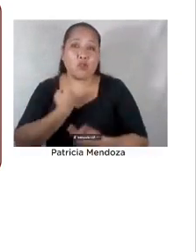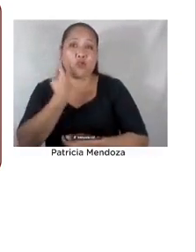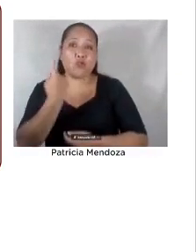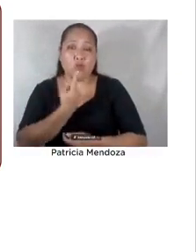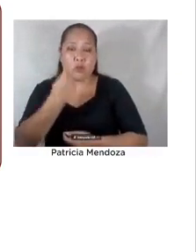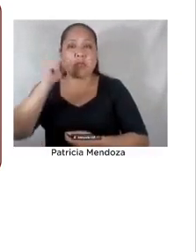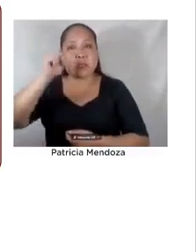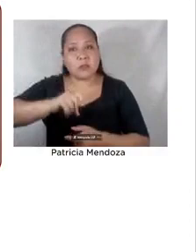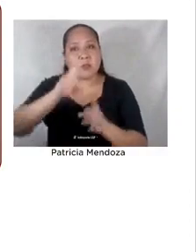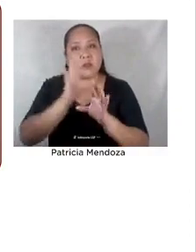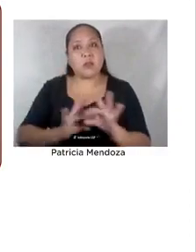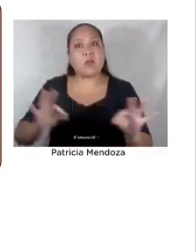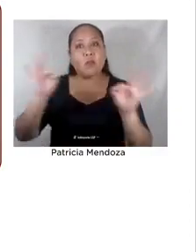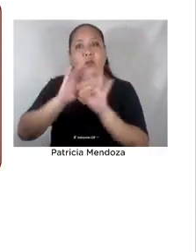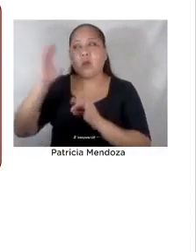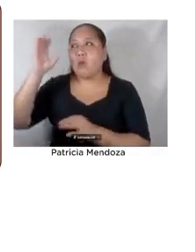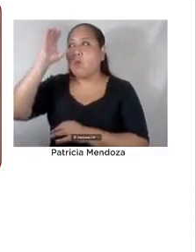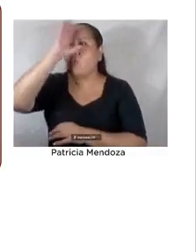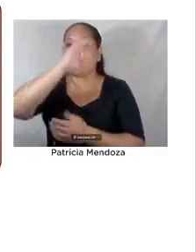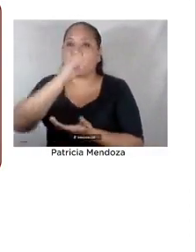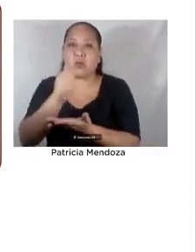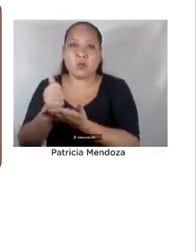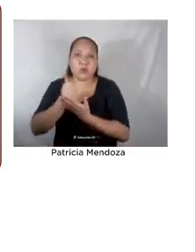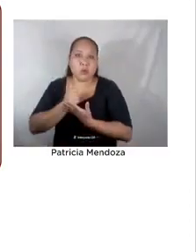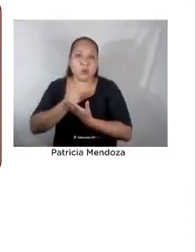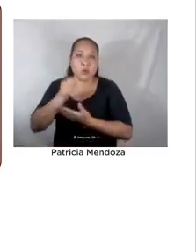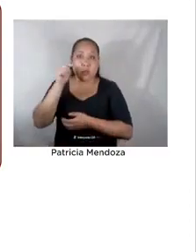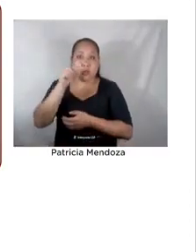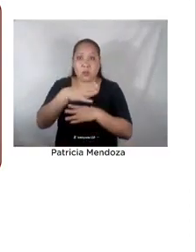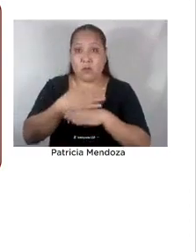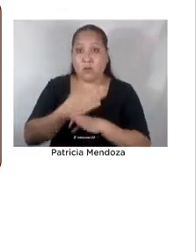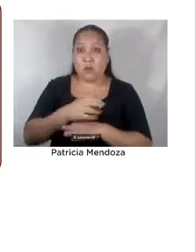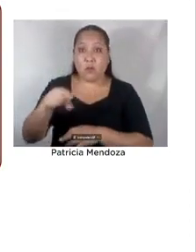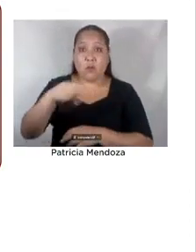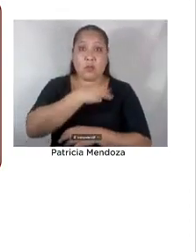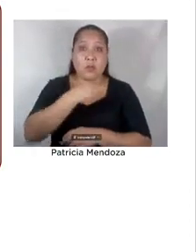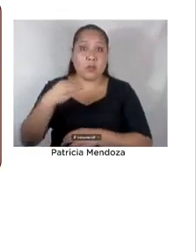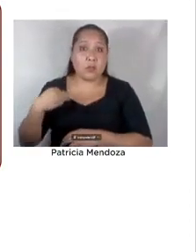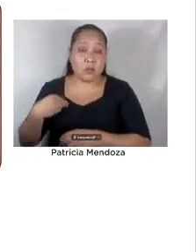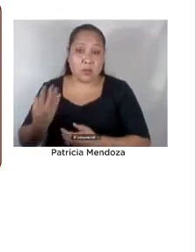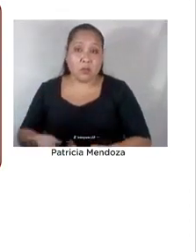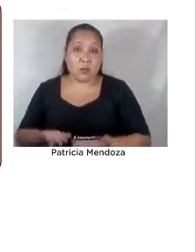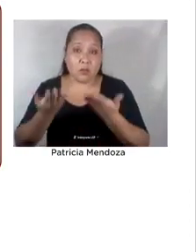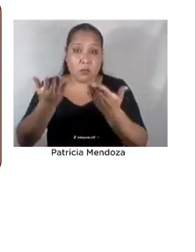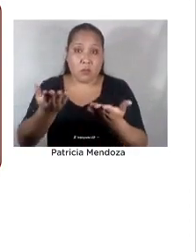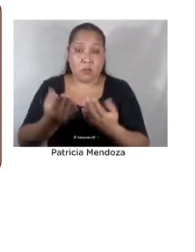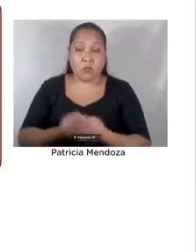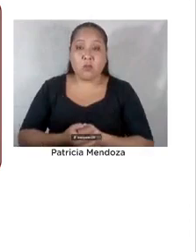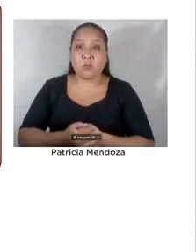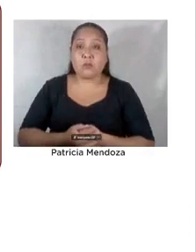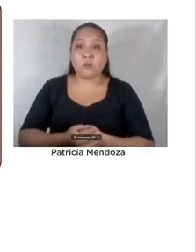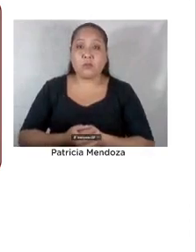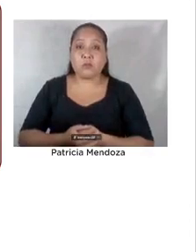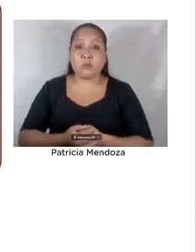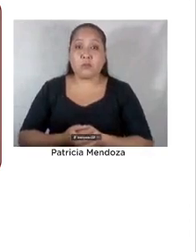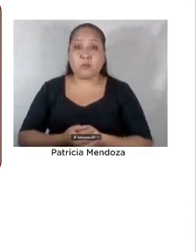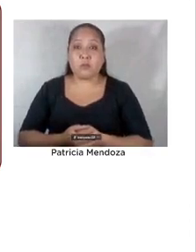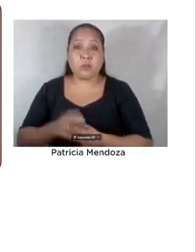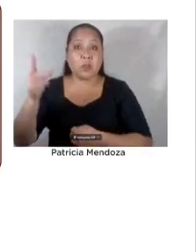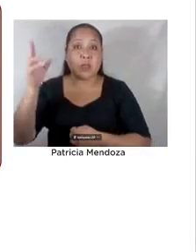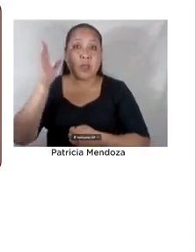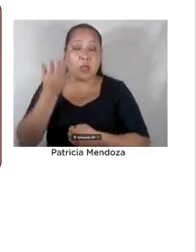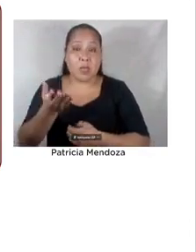súper importante que pueda buscar ayuda. En este caso, como ministerio, les estamos proponiendo, y te escucho